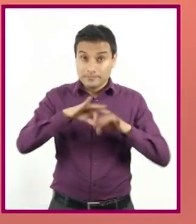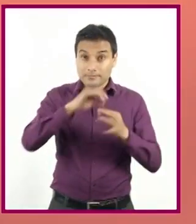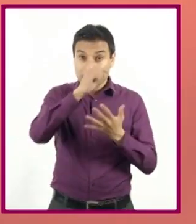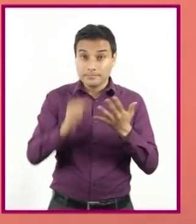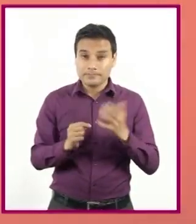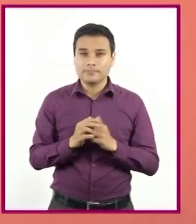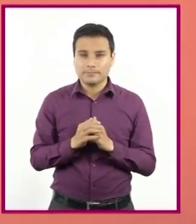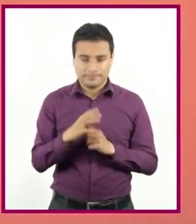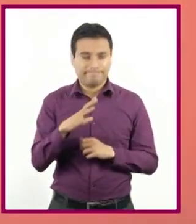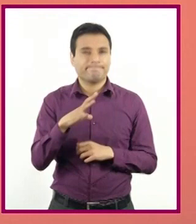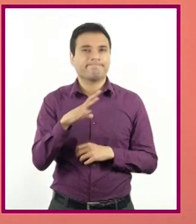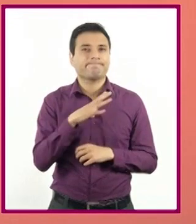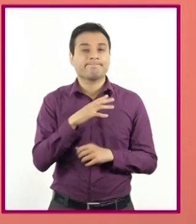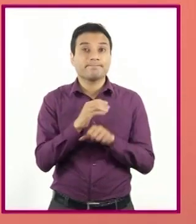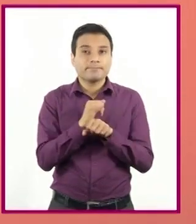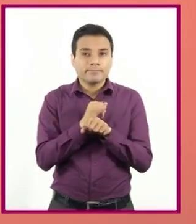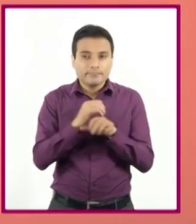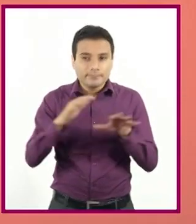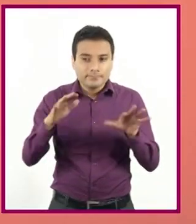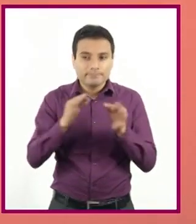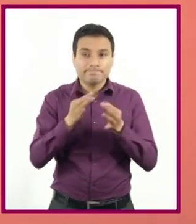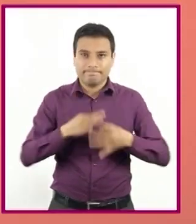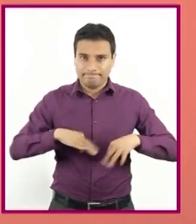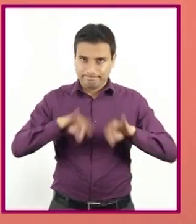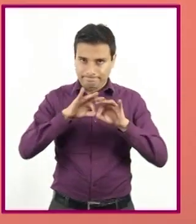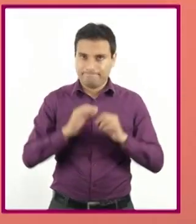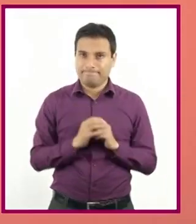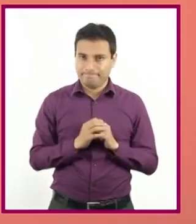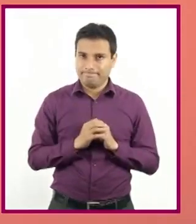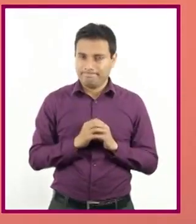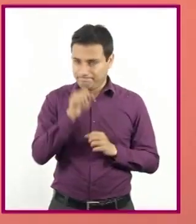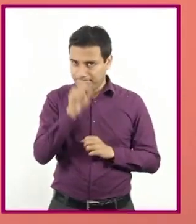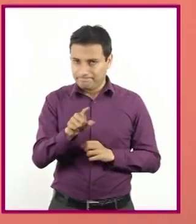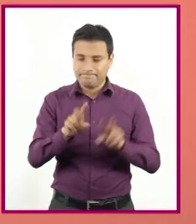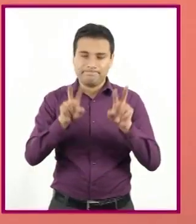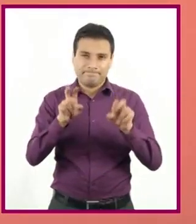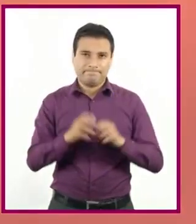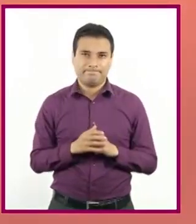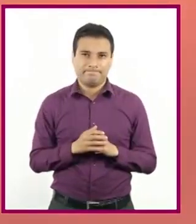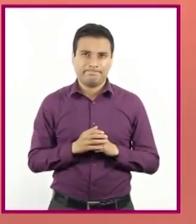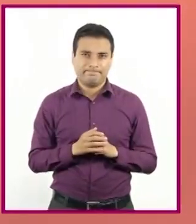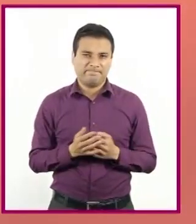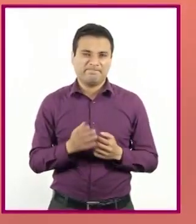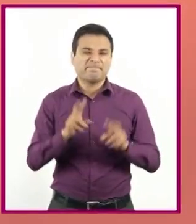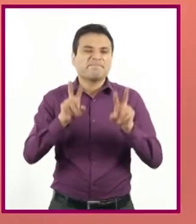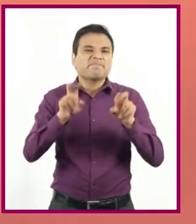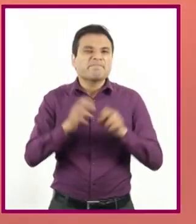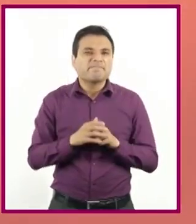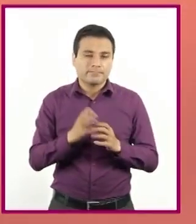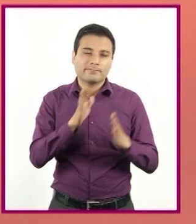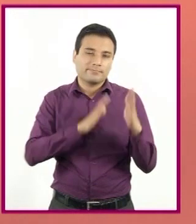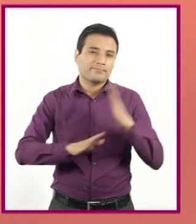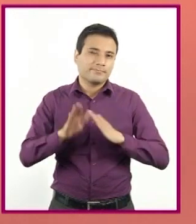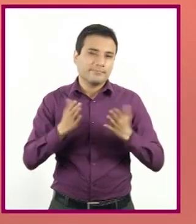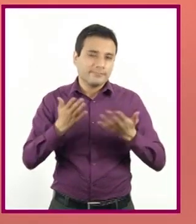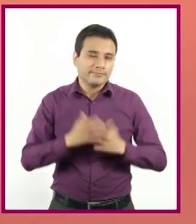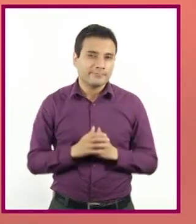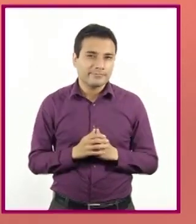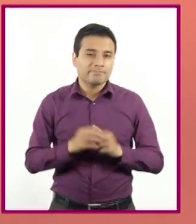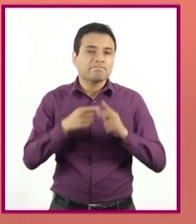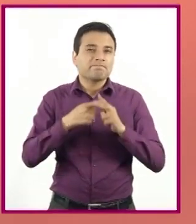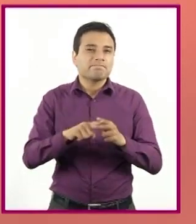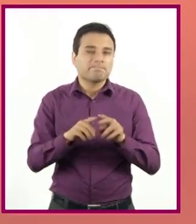proporcionan información esencial y relevante sobre un tema. En este caso, hablamos de las artes marciales y su